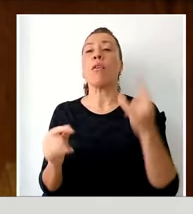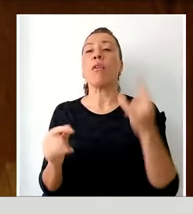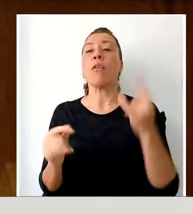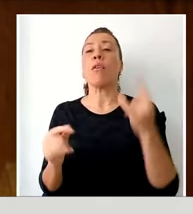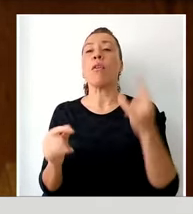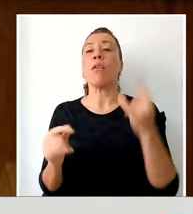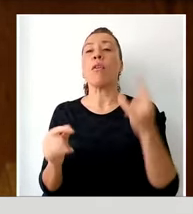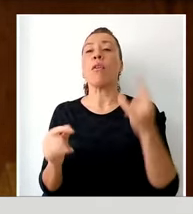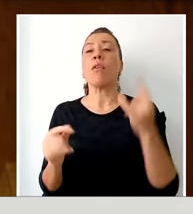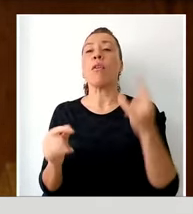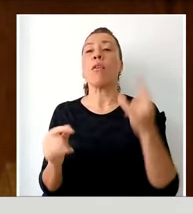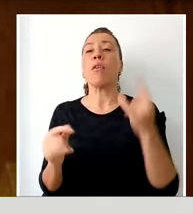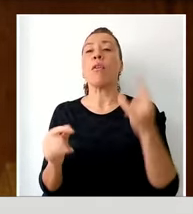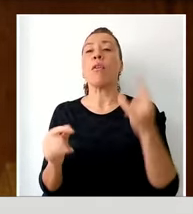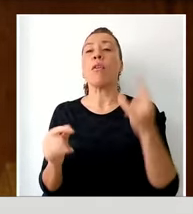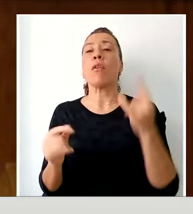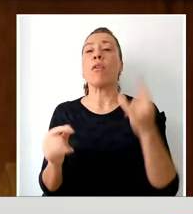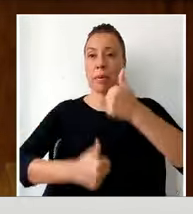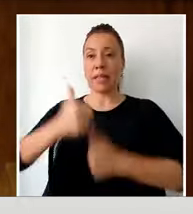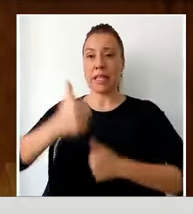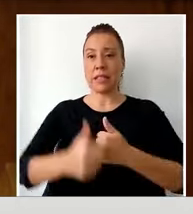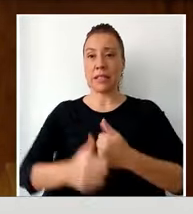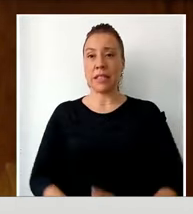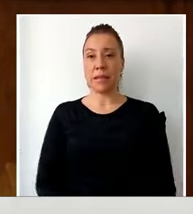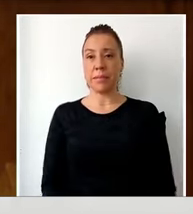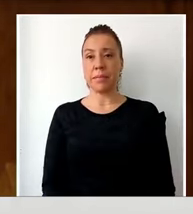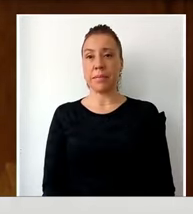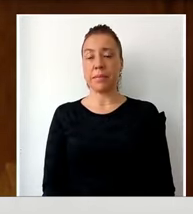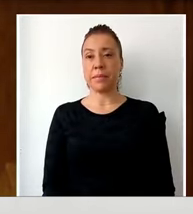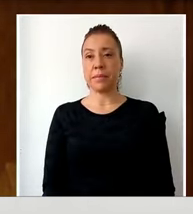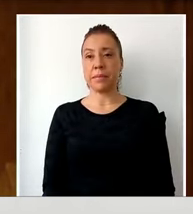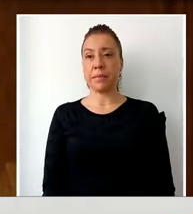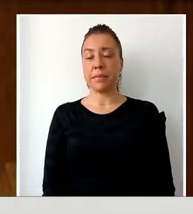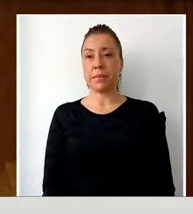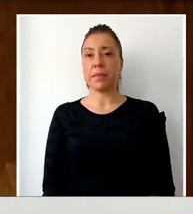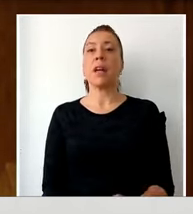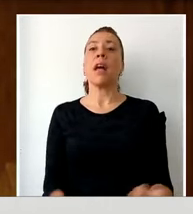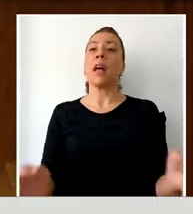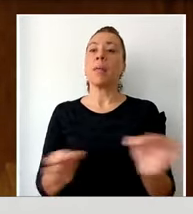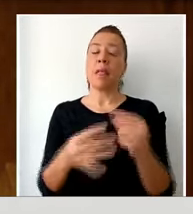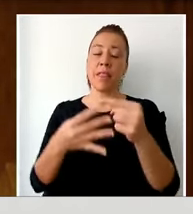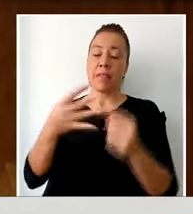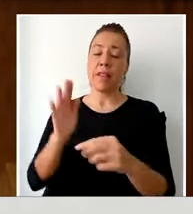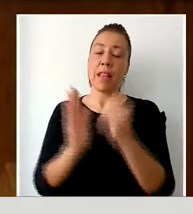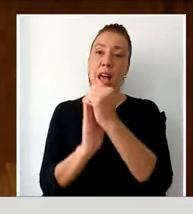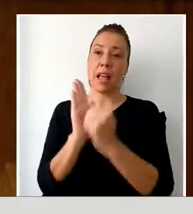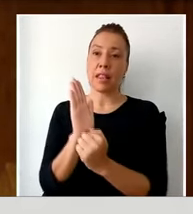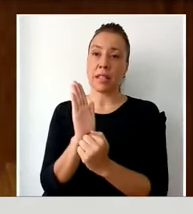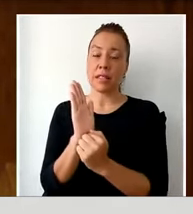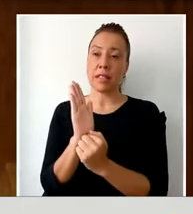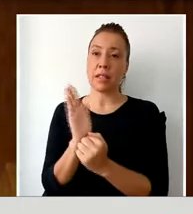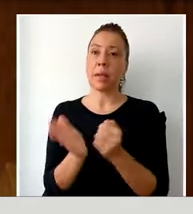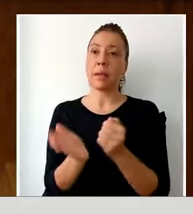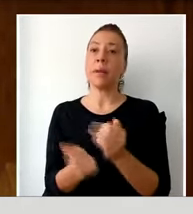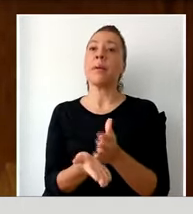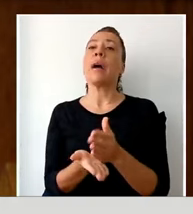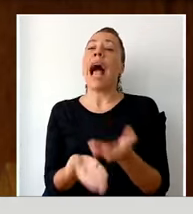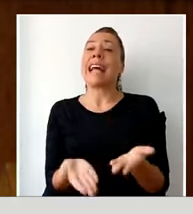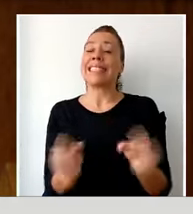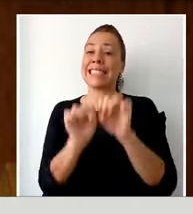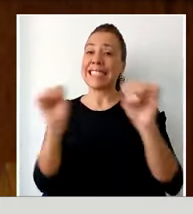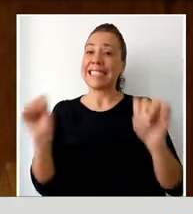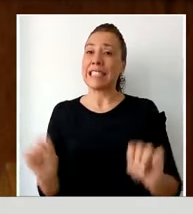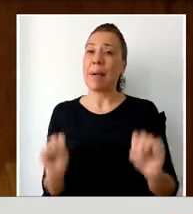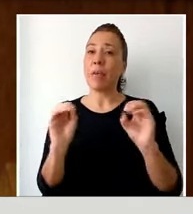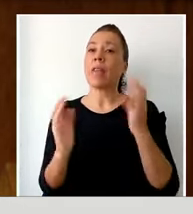competencia en las emociones se dan a conocer las siguientes antecedentes nuestro actual sistema educativo sienta sus bases en la